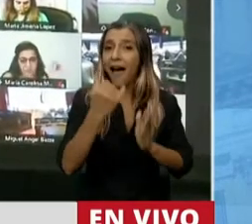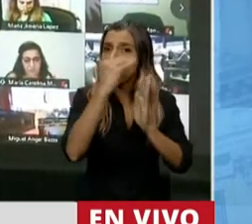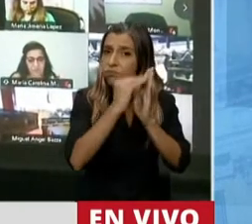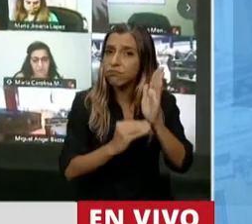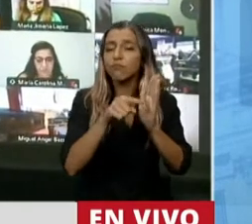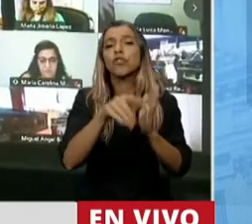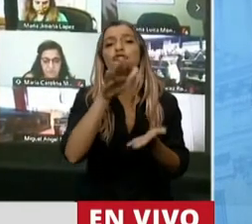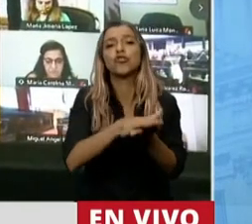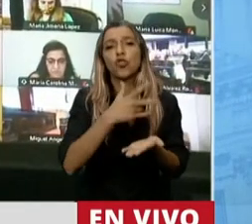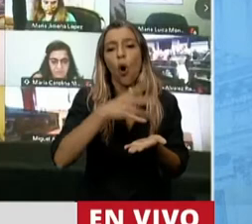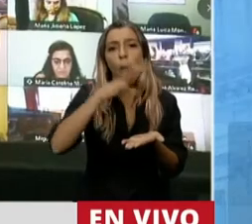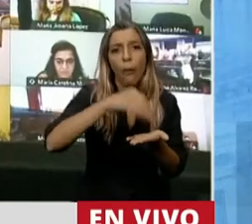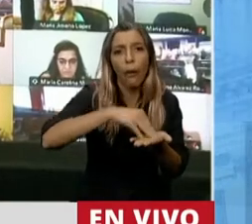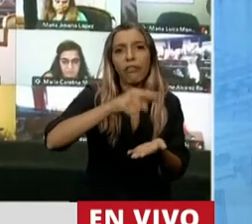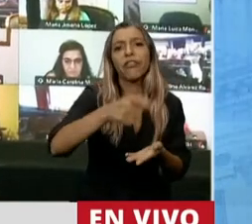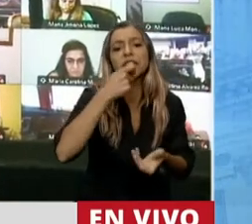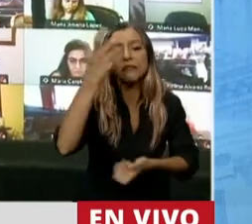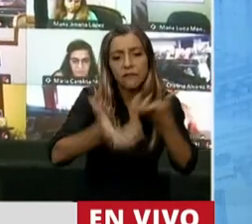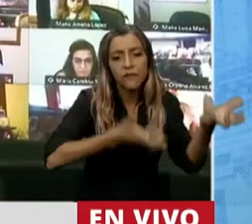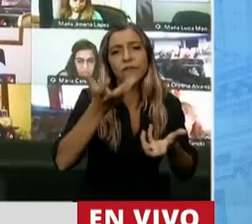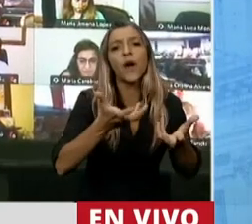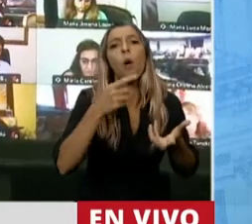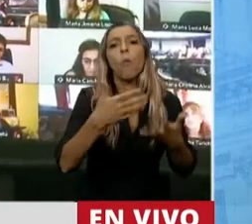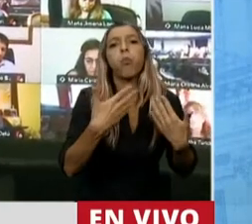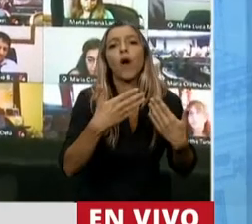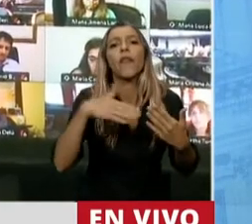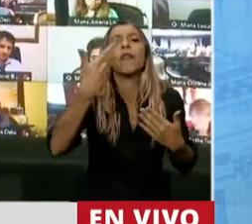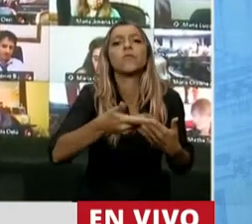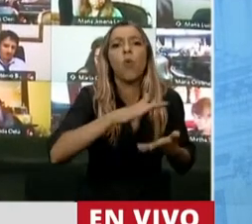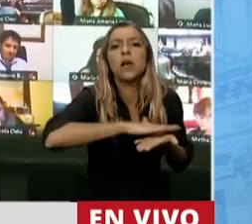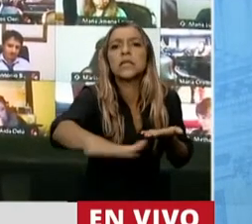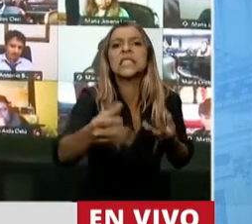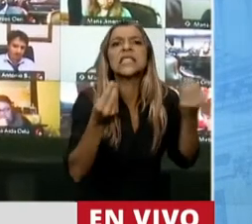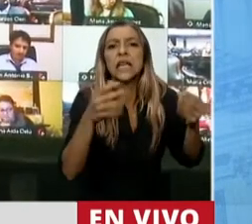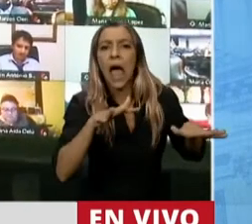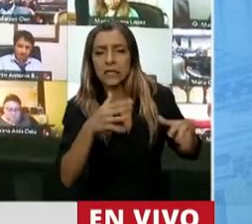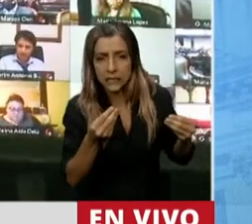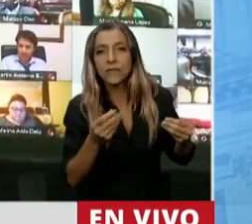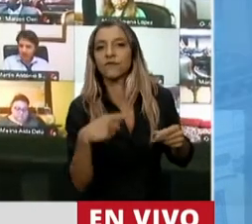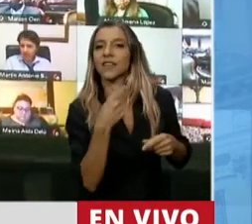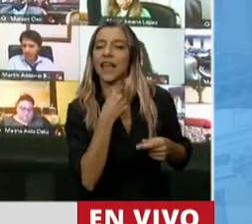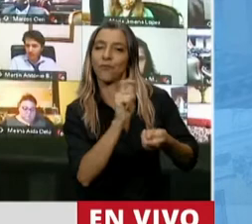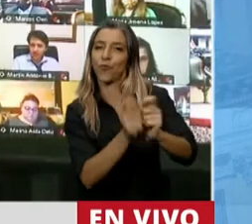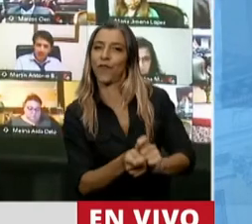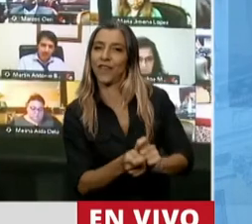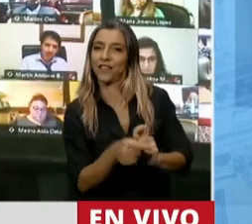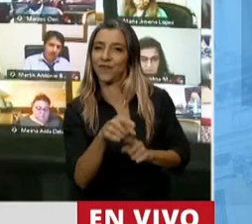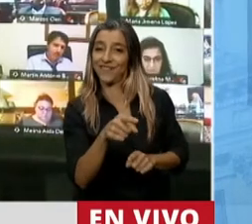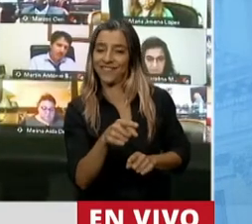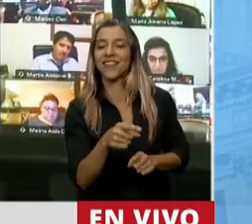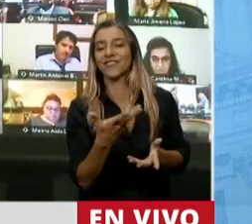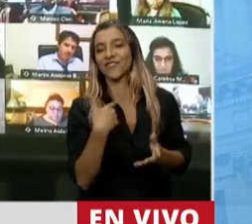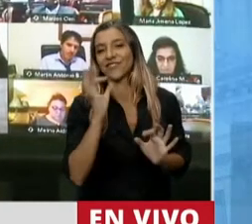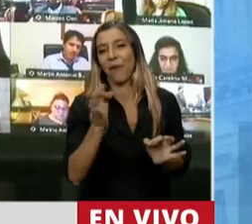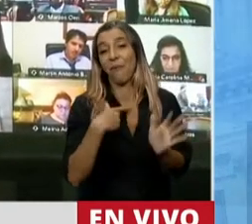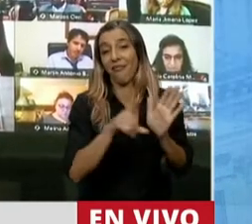uso del suelo una vez que esos suelos fueron incendiados. Lo que proponemos a partir de esta modificación, porque evidentemente es